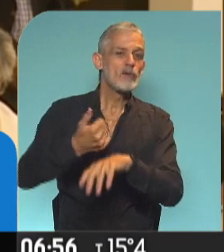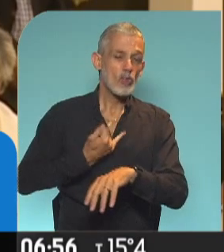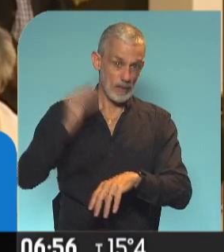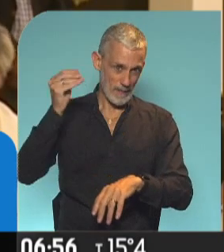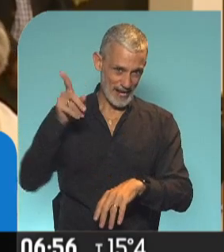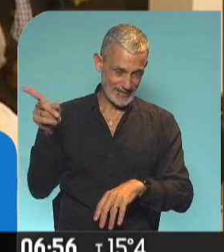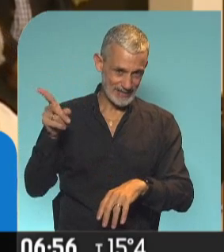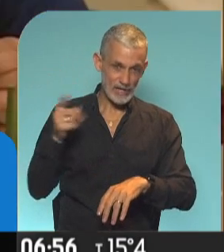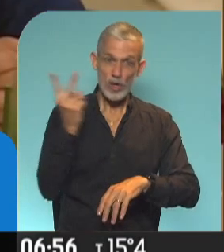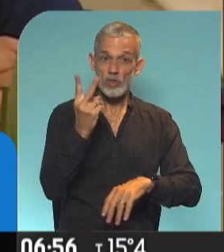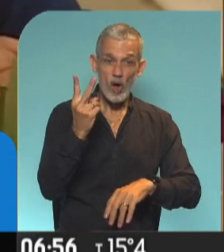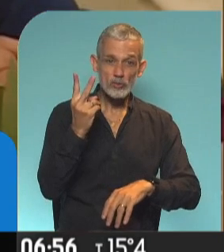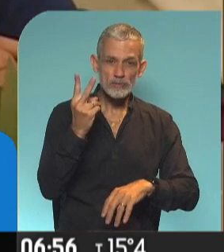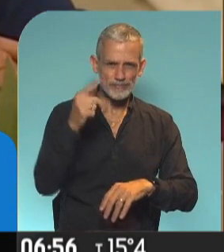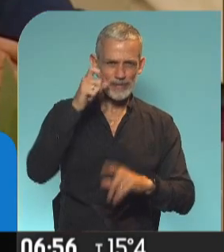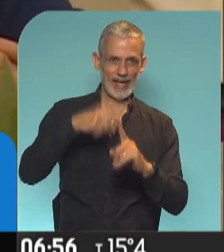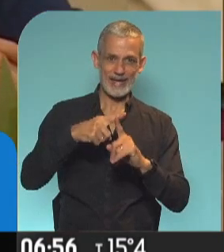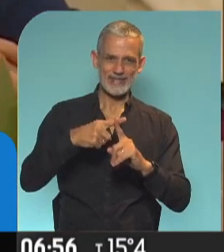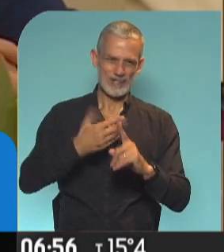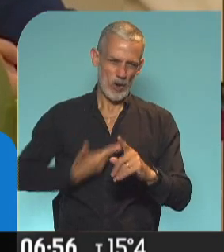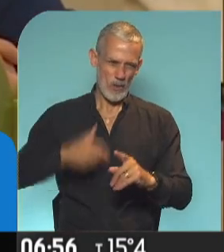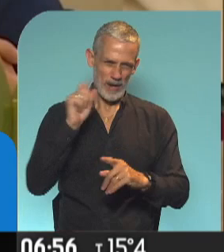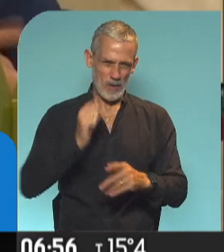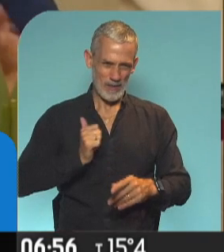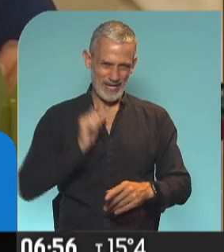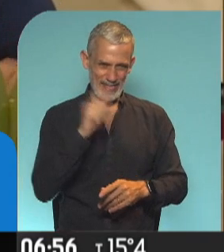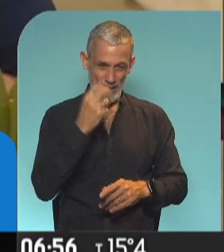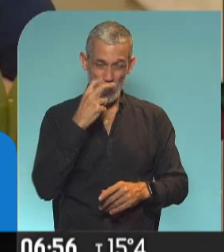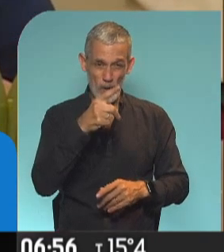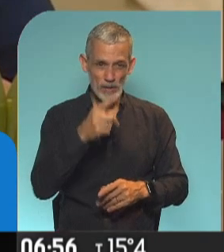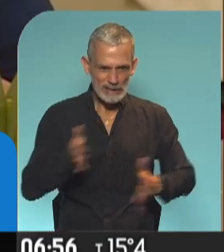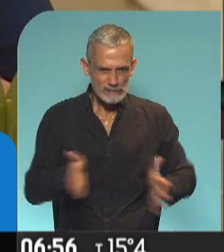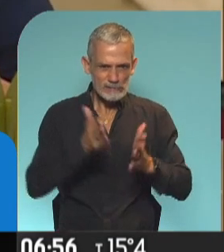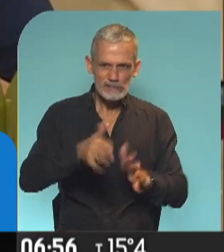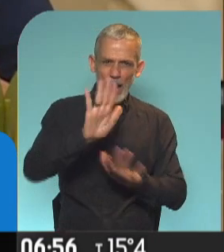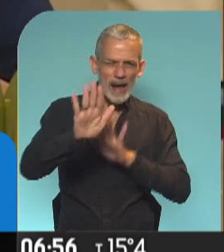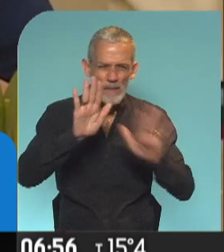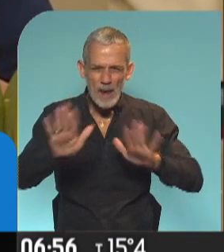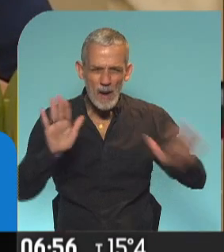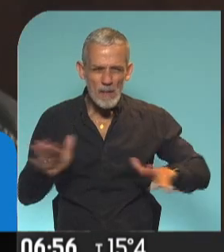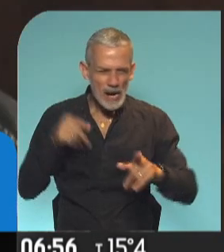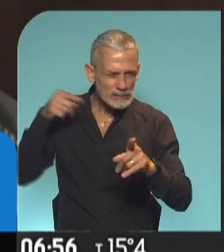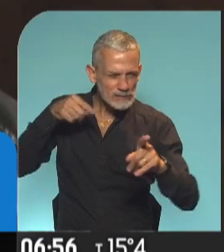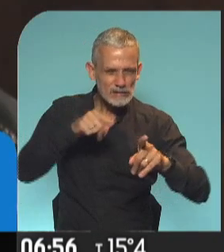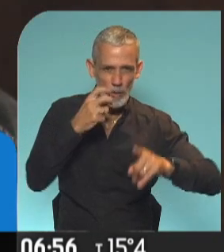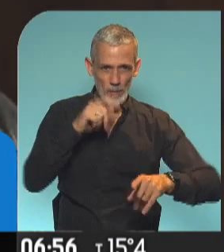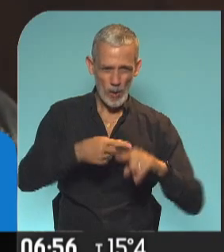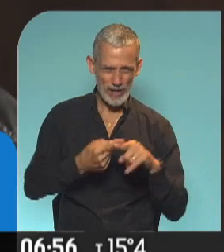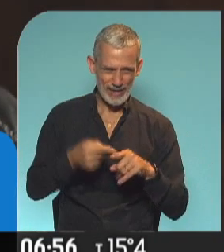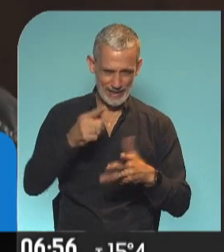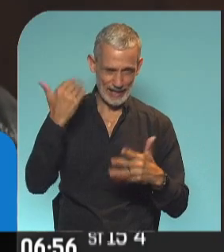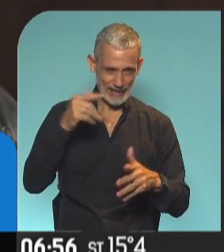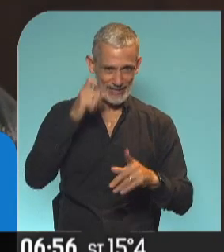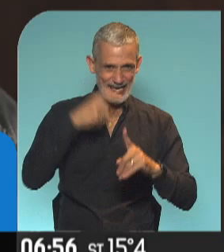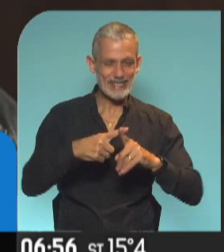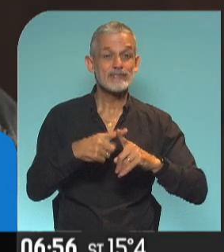Brasil. Los dos hombres del ex gobierno de facto fueron quienes promovieron amenazas públicas y persecuciones políticas.